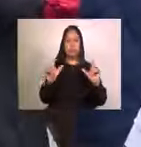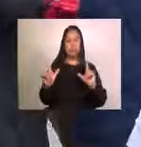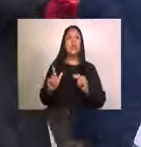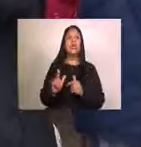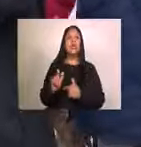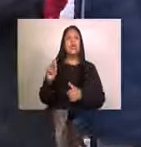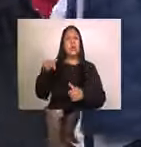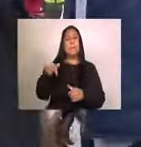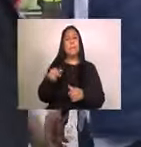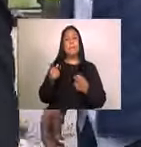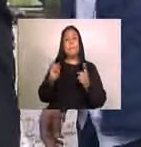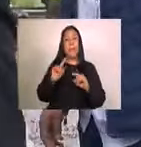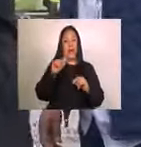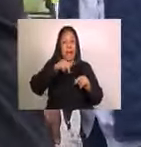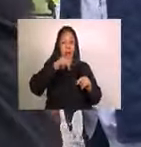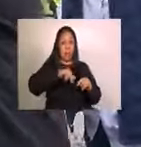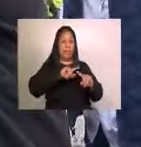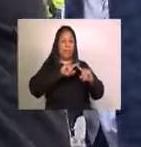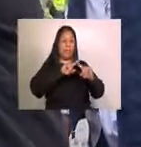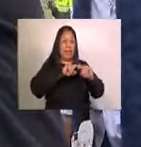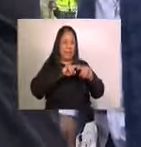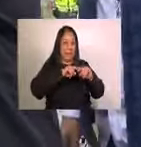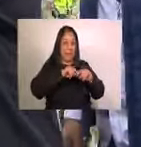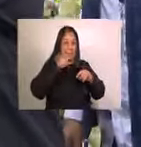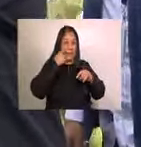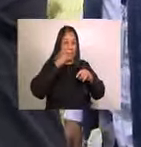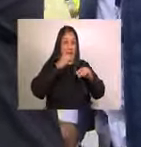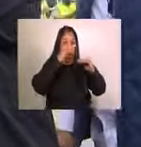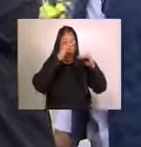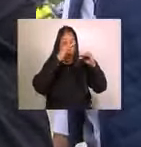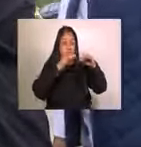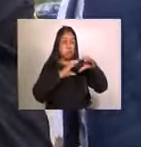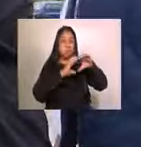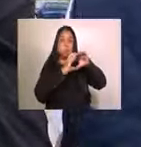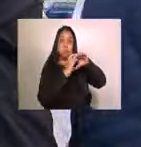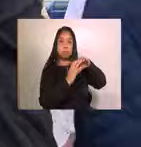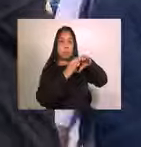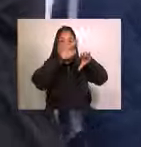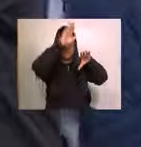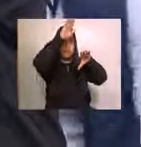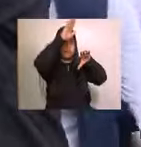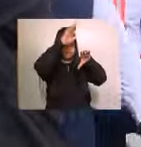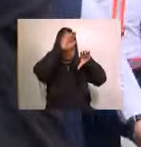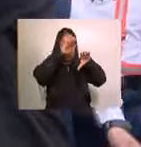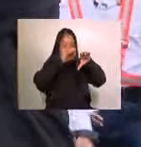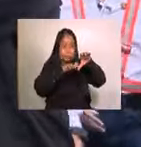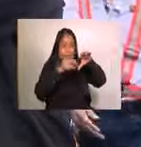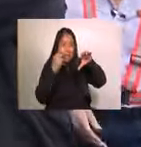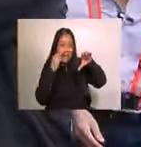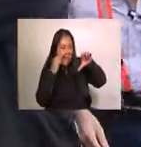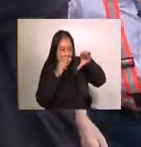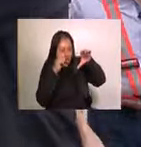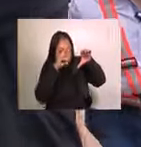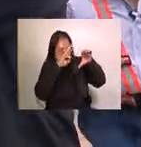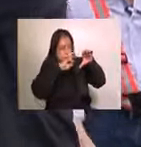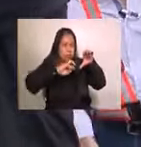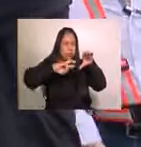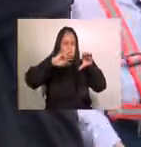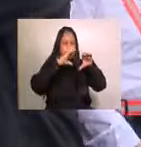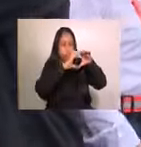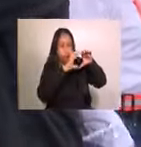todo depende de cuando lleguemos al nivel de la tubería, a ver qué daño es el que encontramos, si la